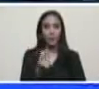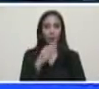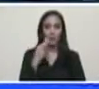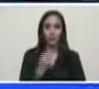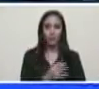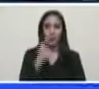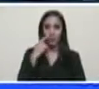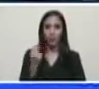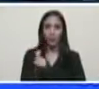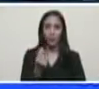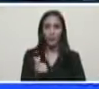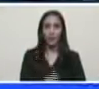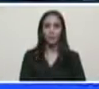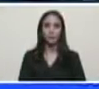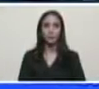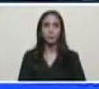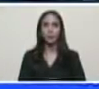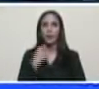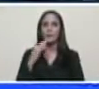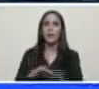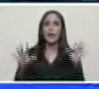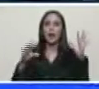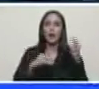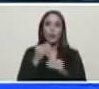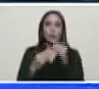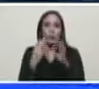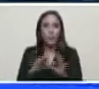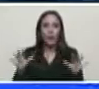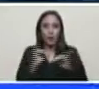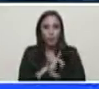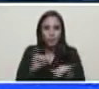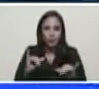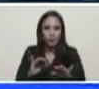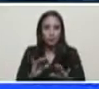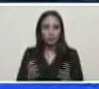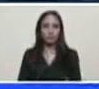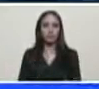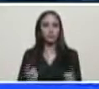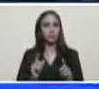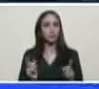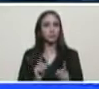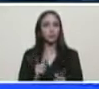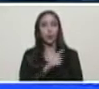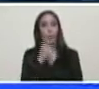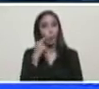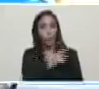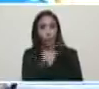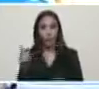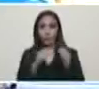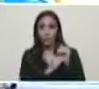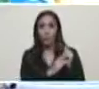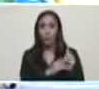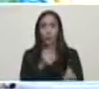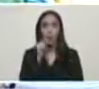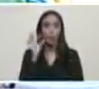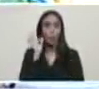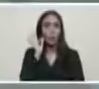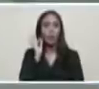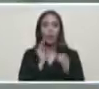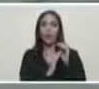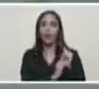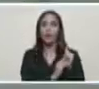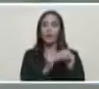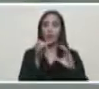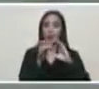nosotros podemos hacer Milagros por ejemplo le digo a ustedes que son líderes y lidereza con el